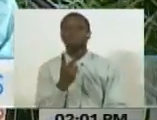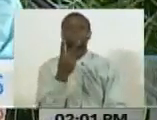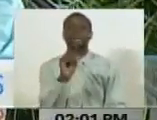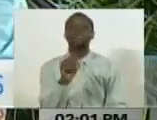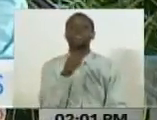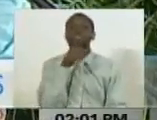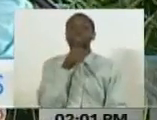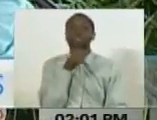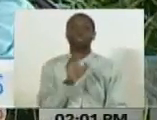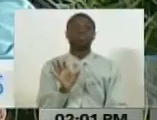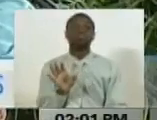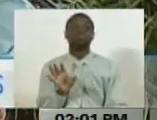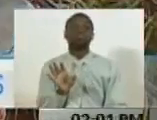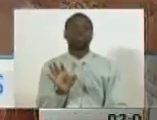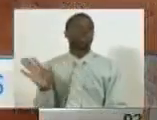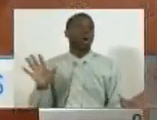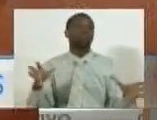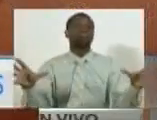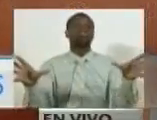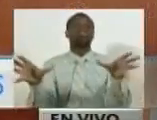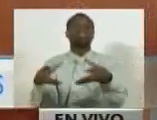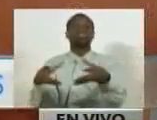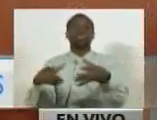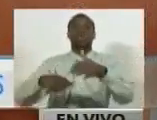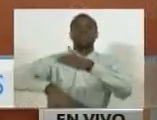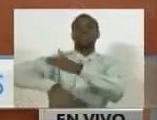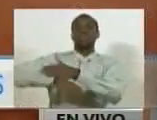El equipo de fútbol perfecto.